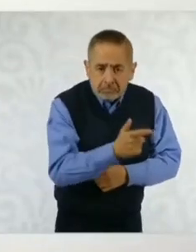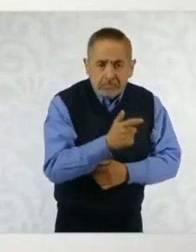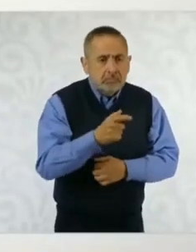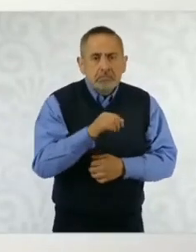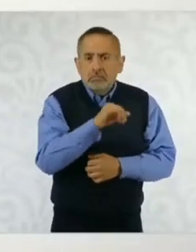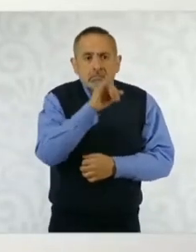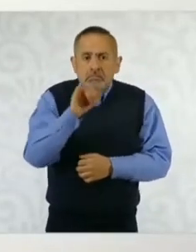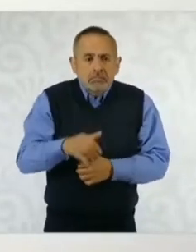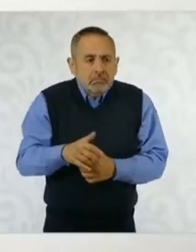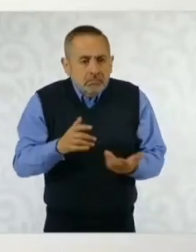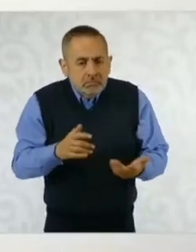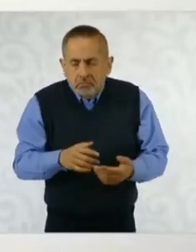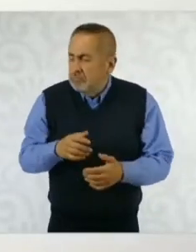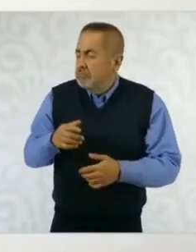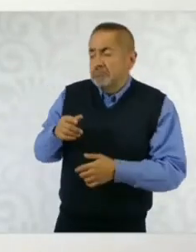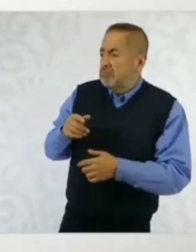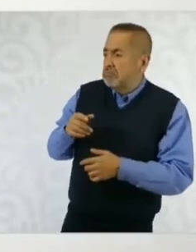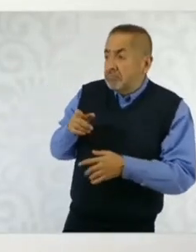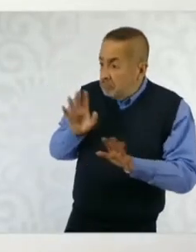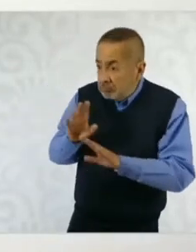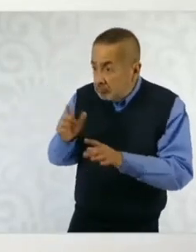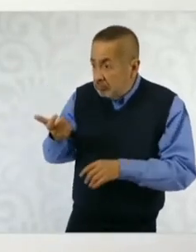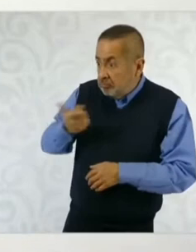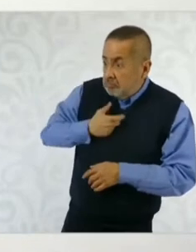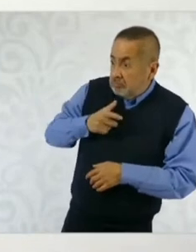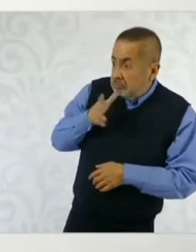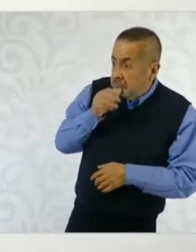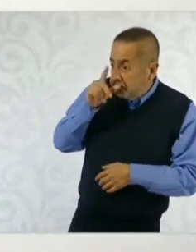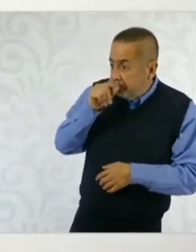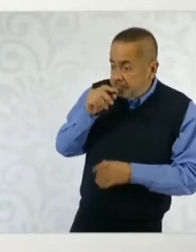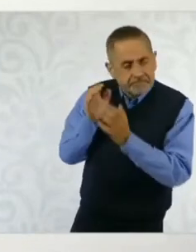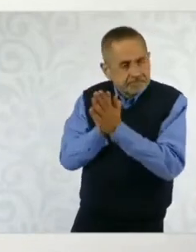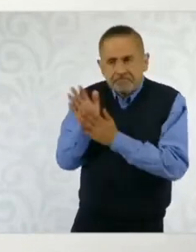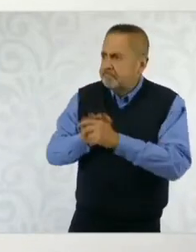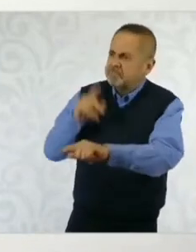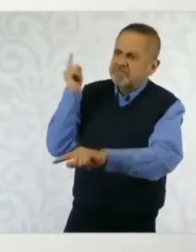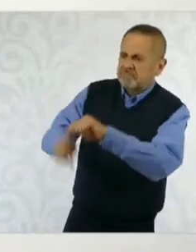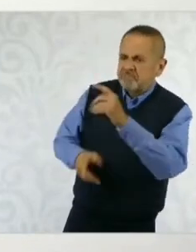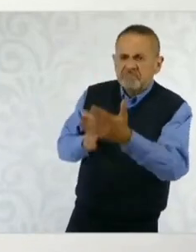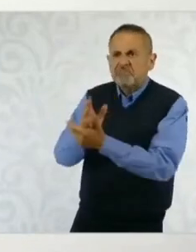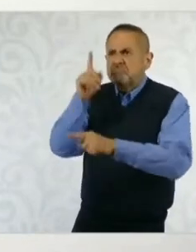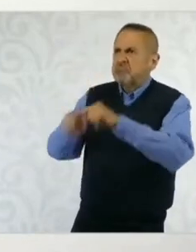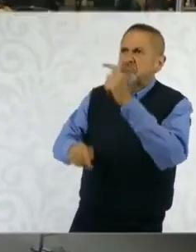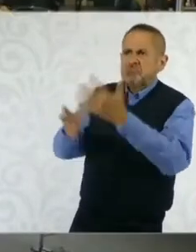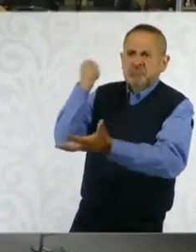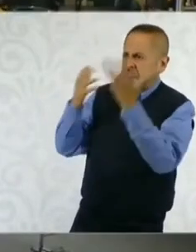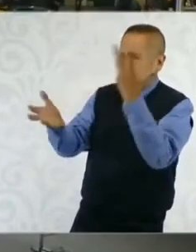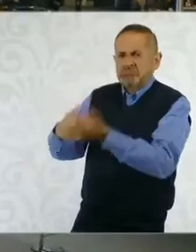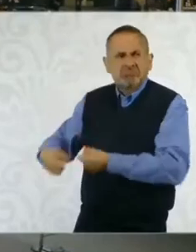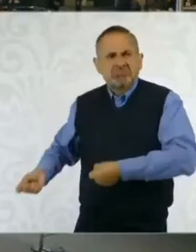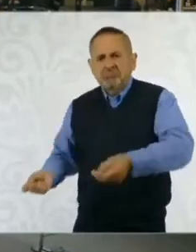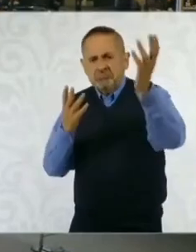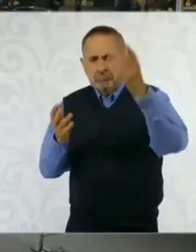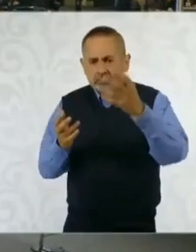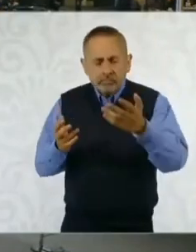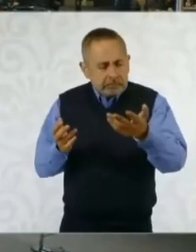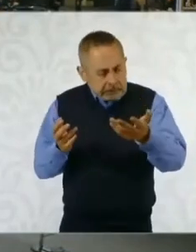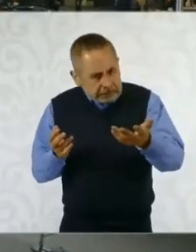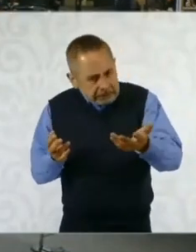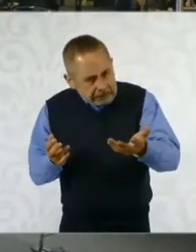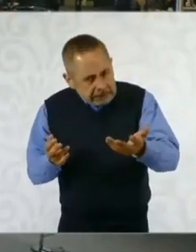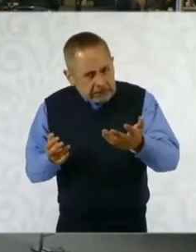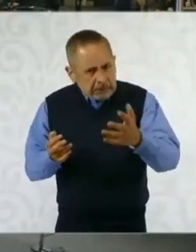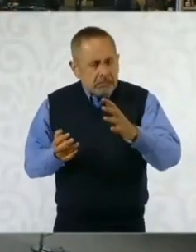o desalojos porque no se podía pagar la vivienda. Entonces, lo que nosotros estamos